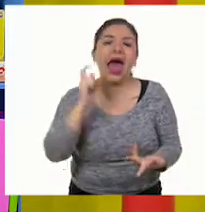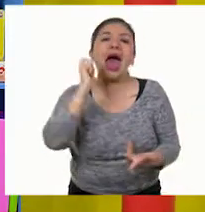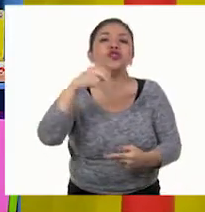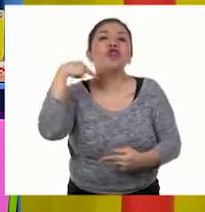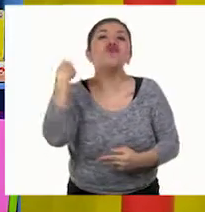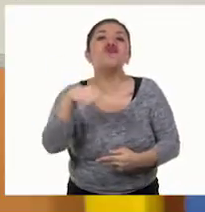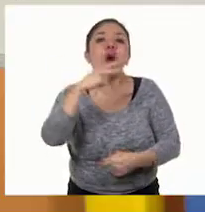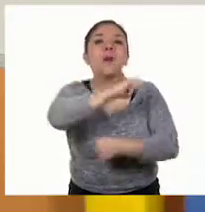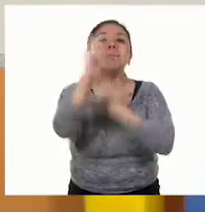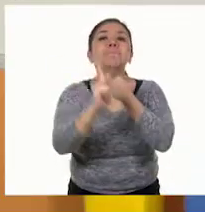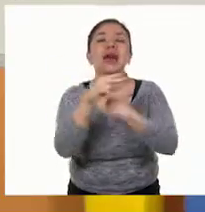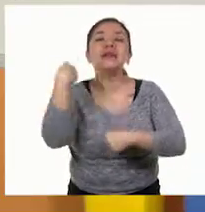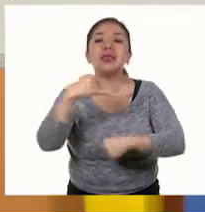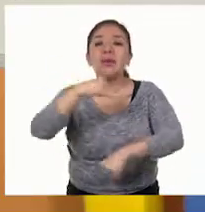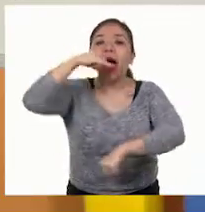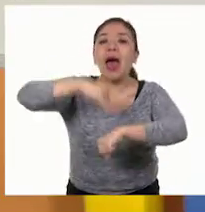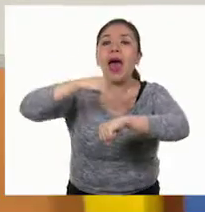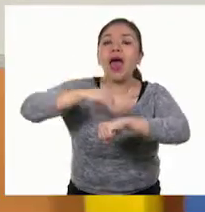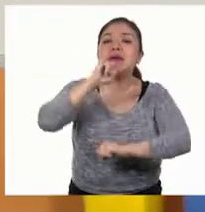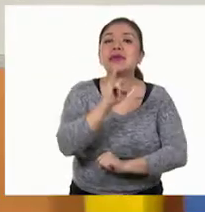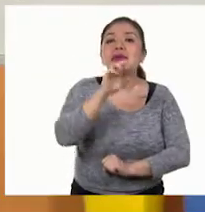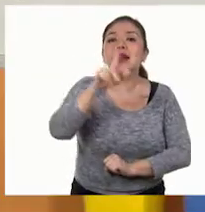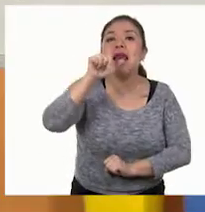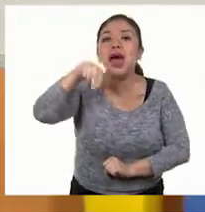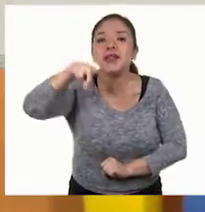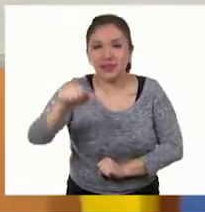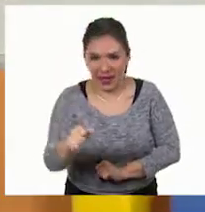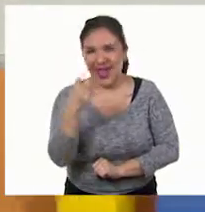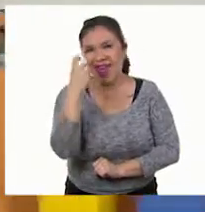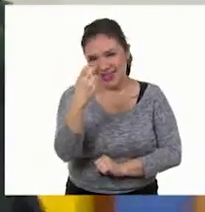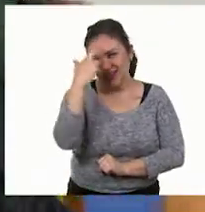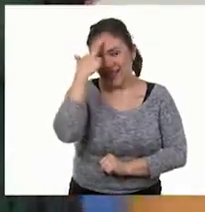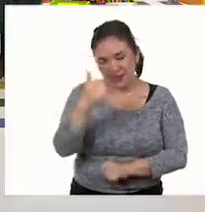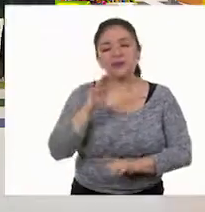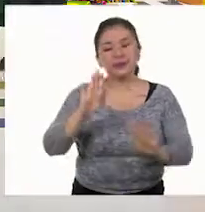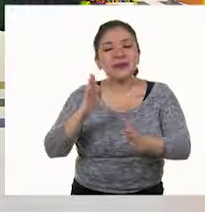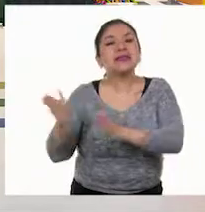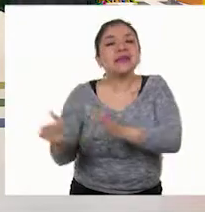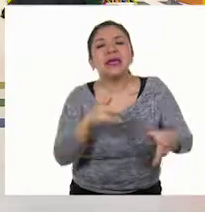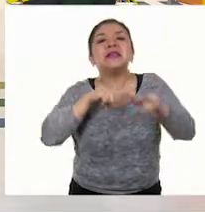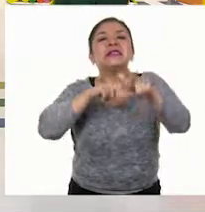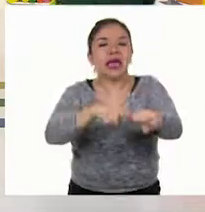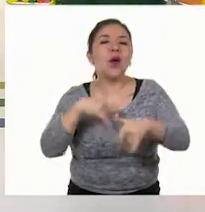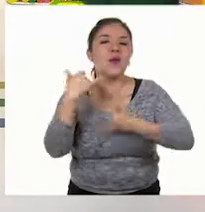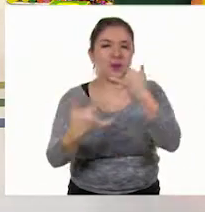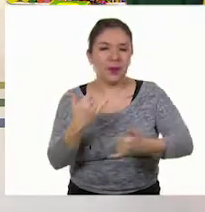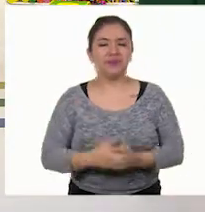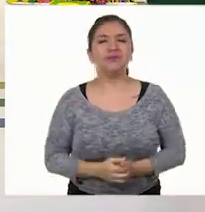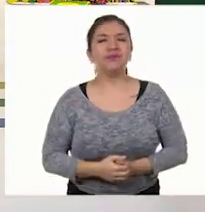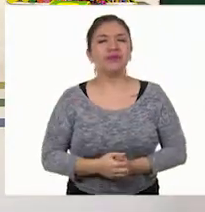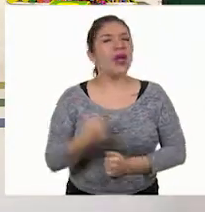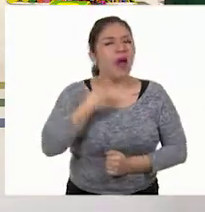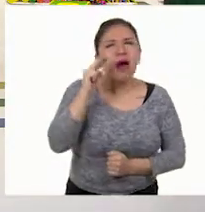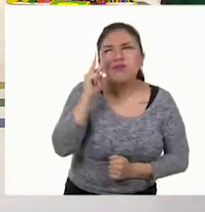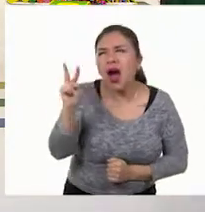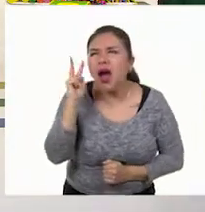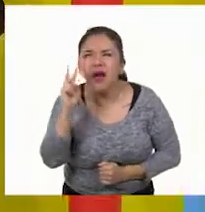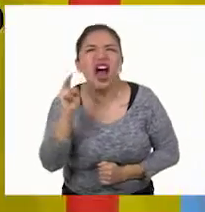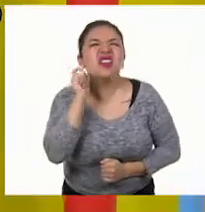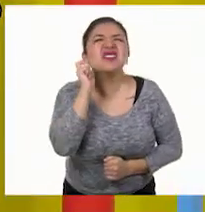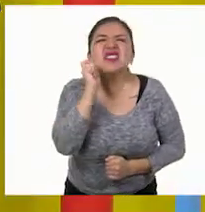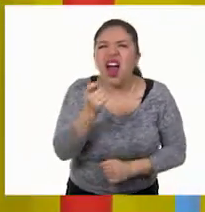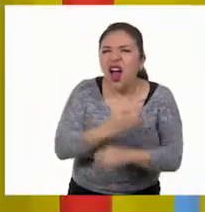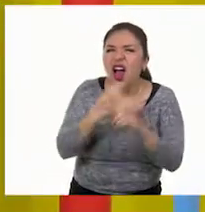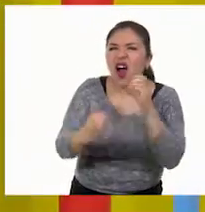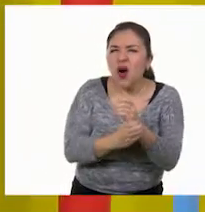propio. Exacto, es el nombre de un país. Seguimos jugando. Muy bien. Veo, veo. ¿Qué ves? Una cosita. ¿Y